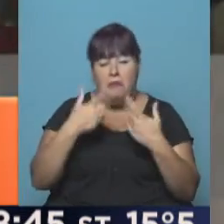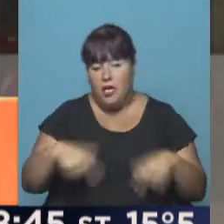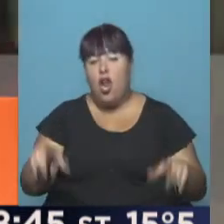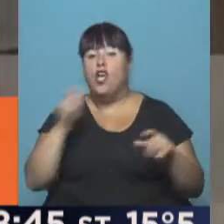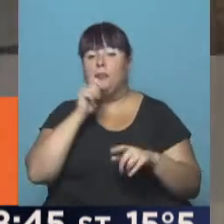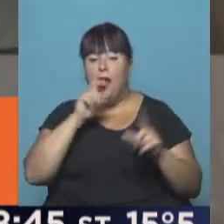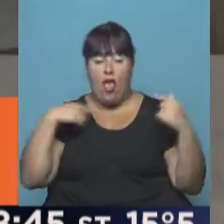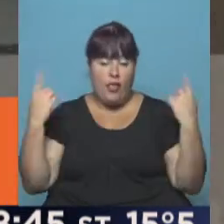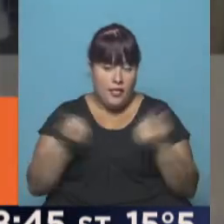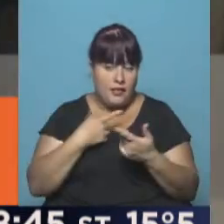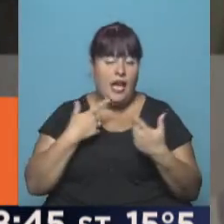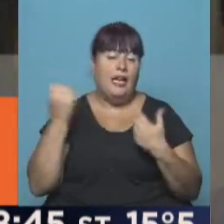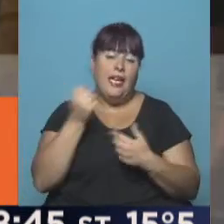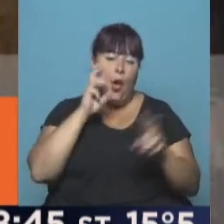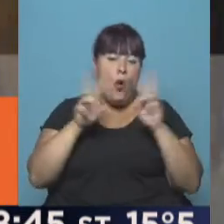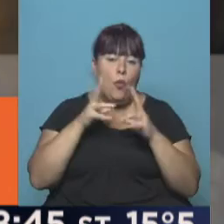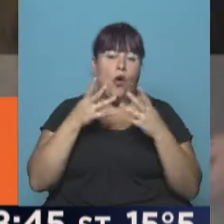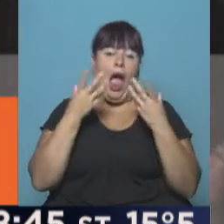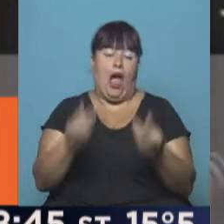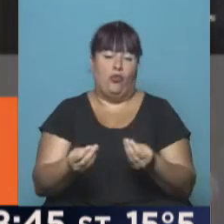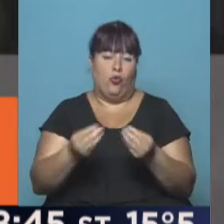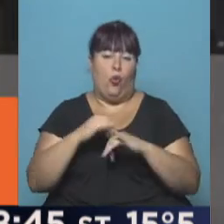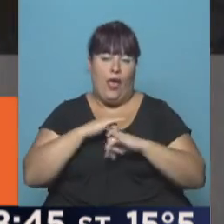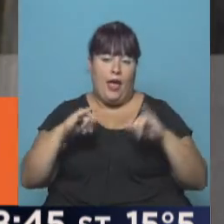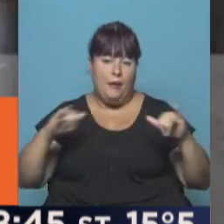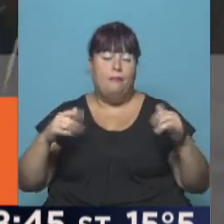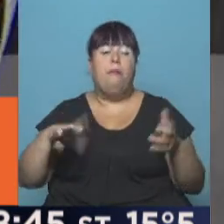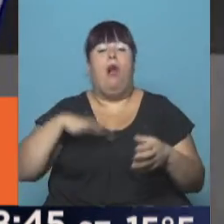medios, naturalmente, intentamos brindar